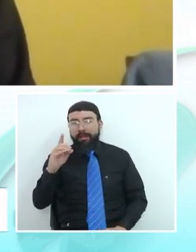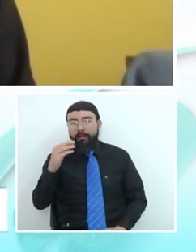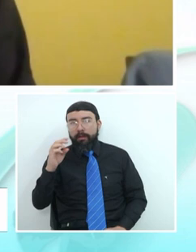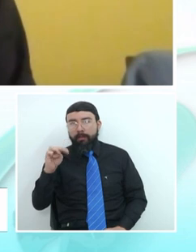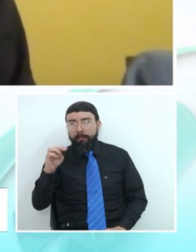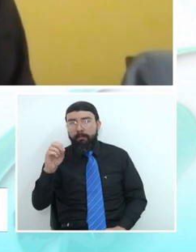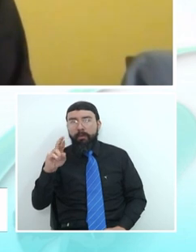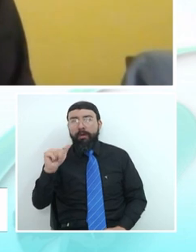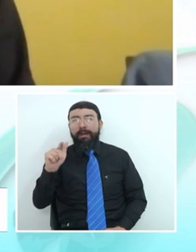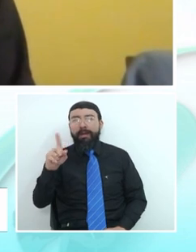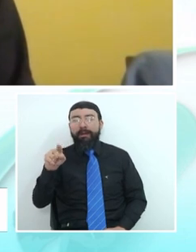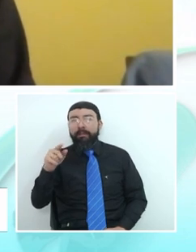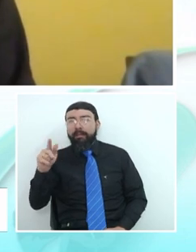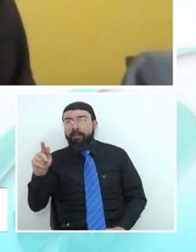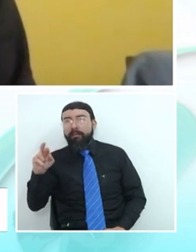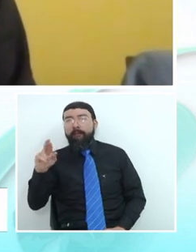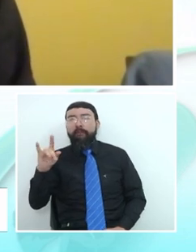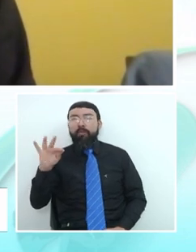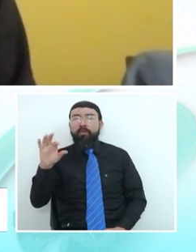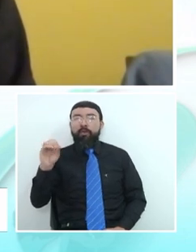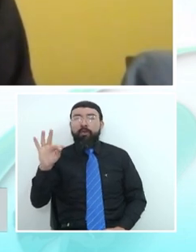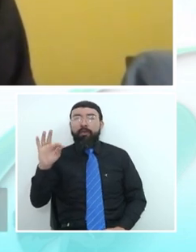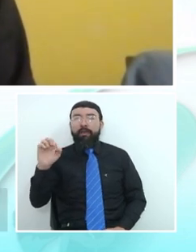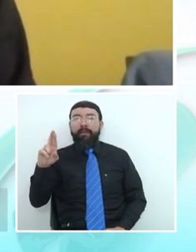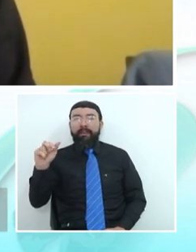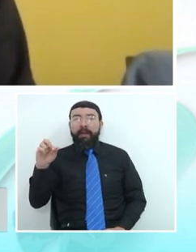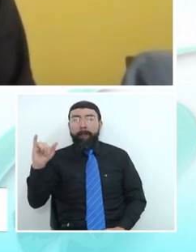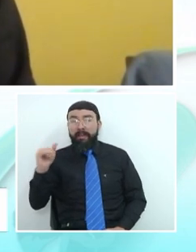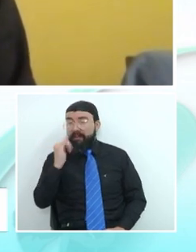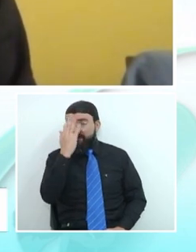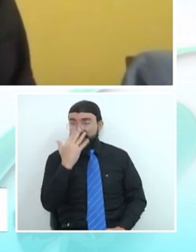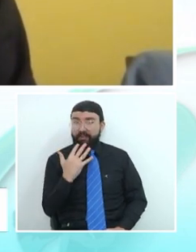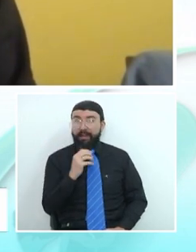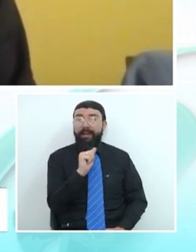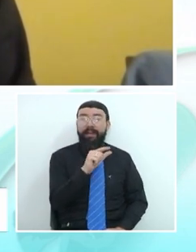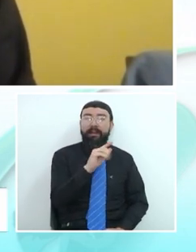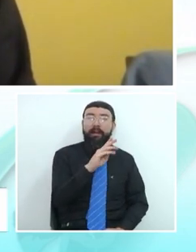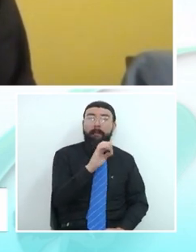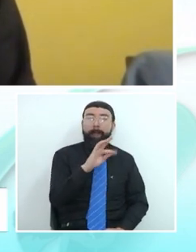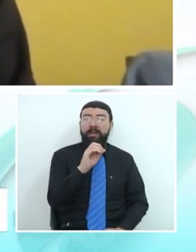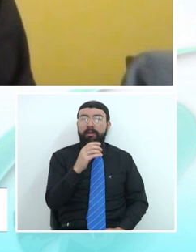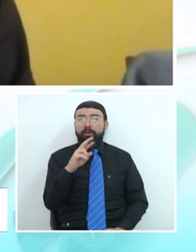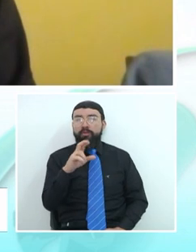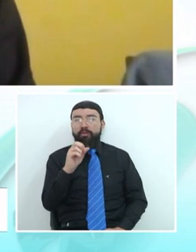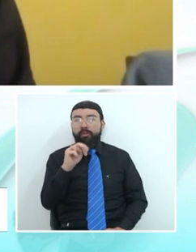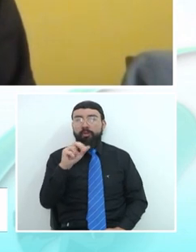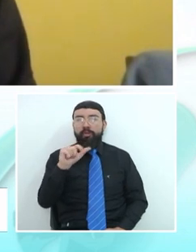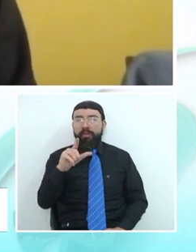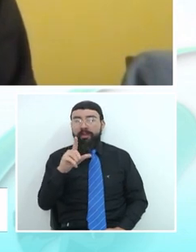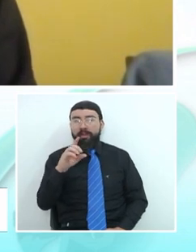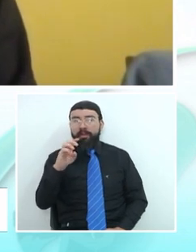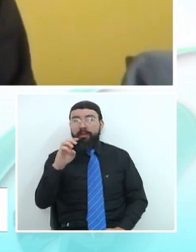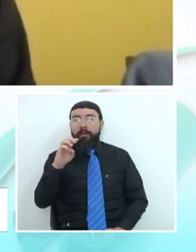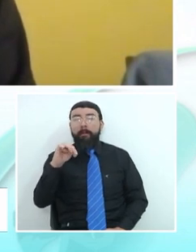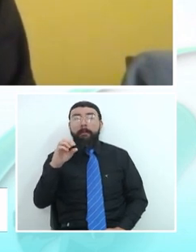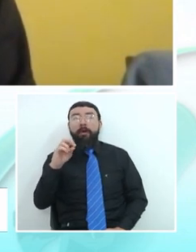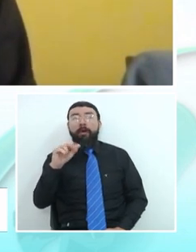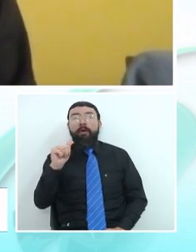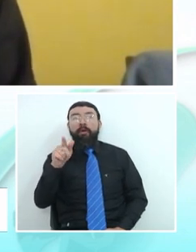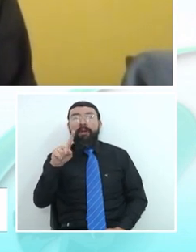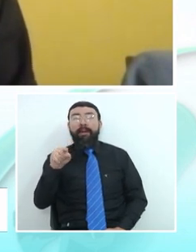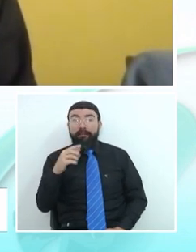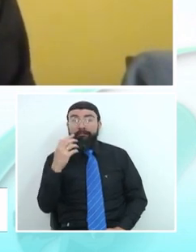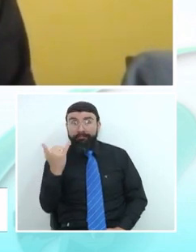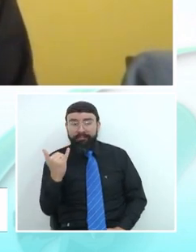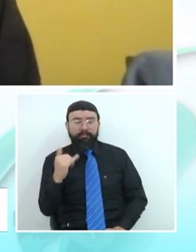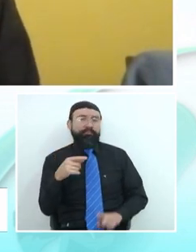Frutoterapia, y en el muro de Facebook es Albert Ronald Morales Asociación Mundial de Frutoterapia y Medio Ambiente, y ahí